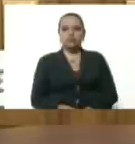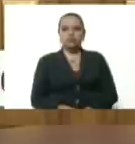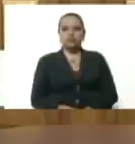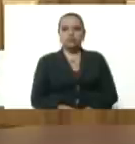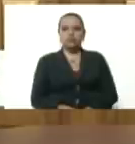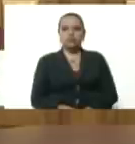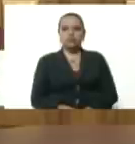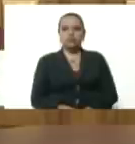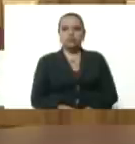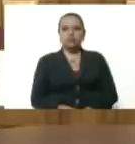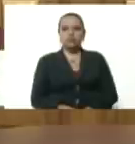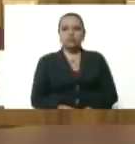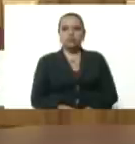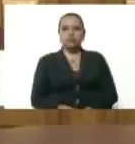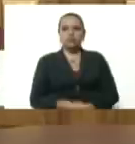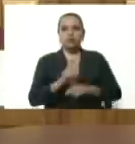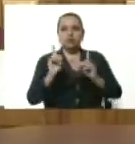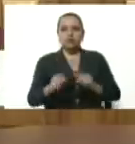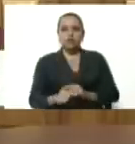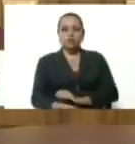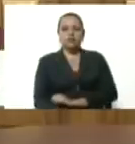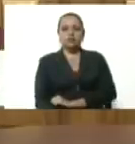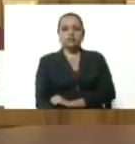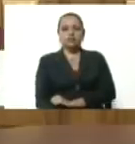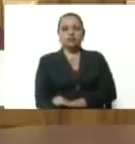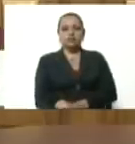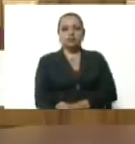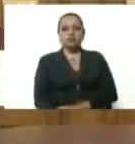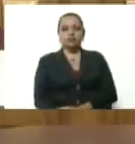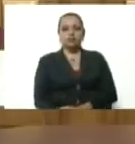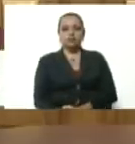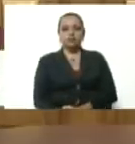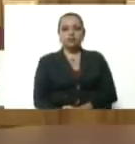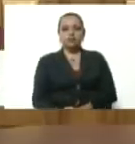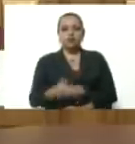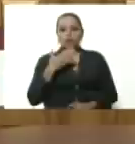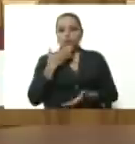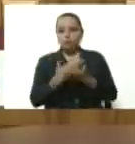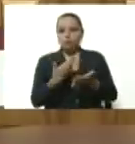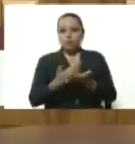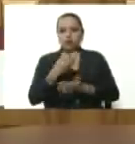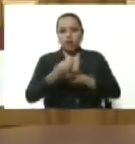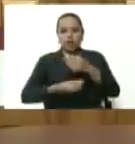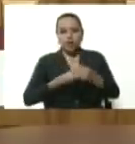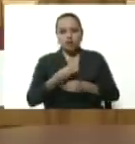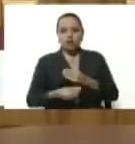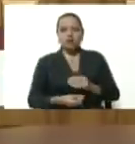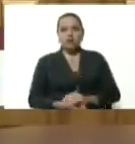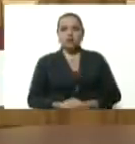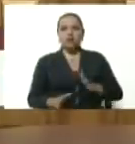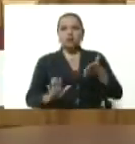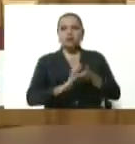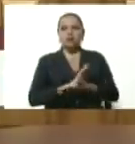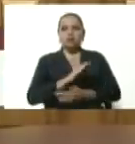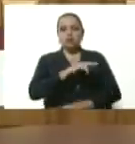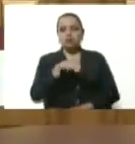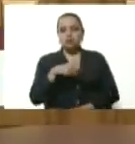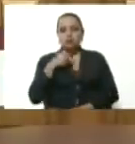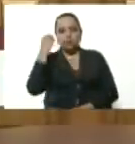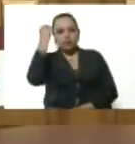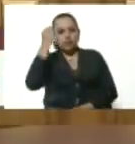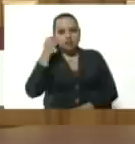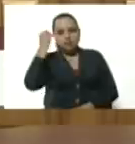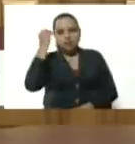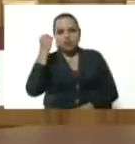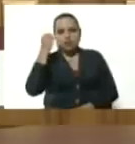De ninguna manera yo también suscribo el planteamiento de ella, más allá de nuestros criterios